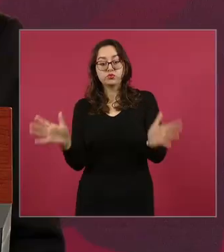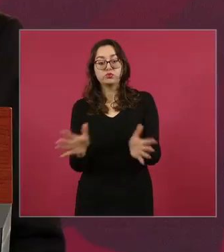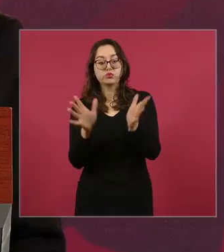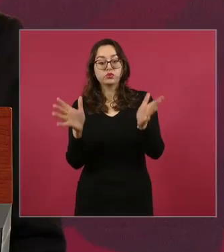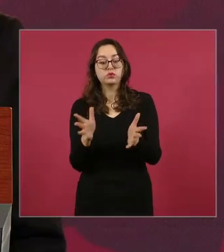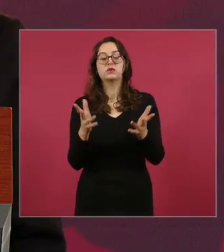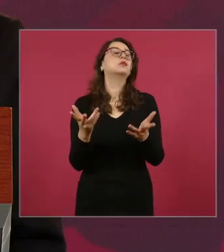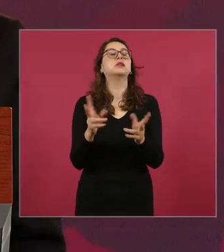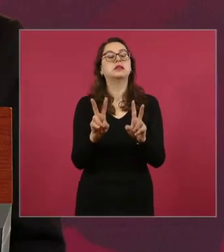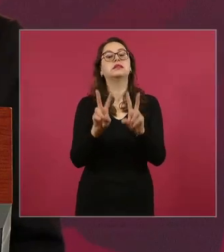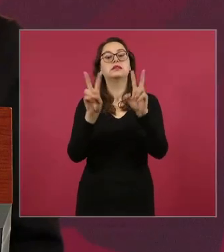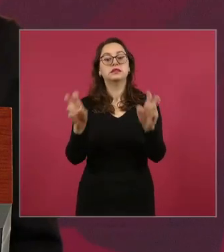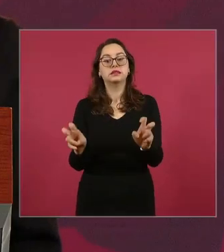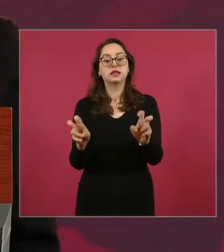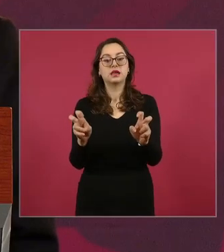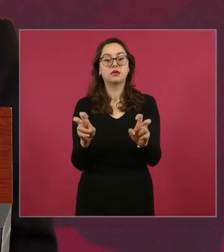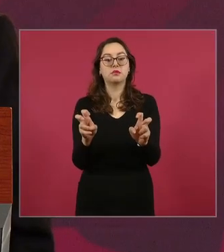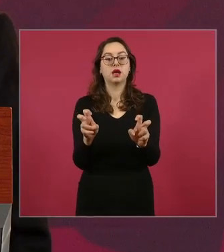que es